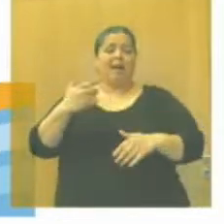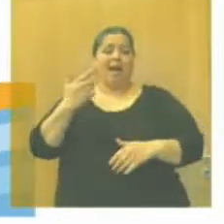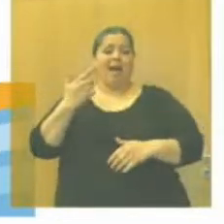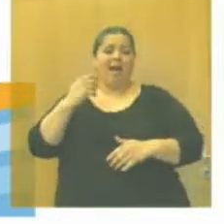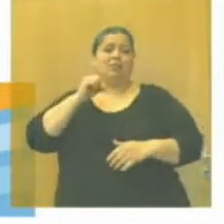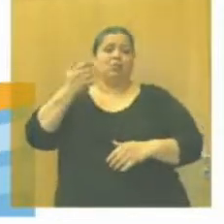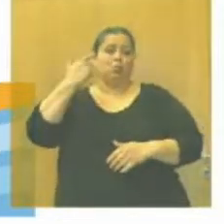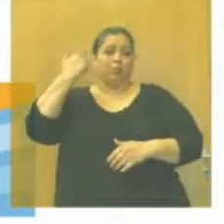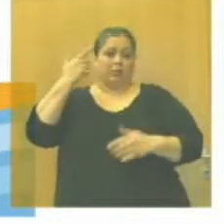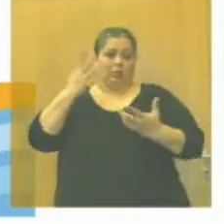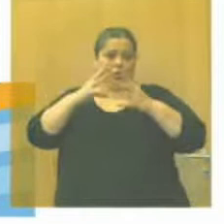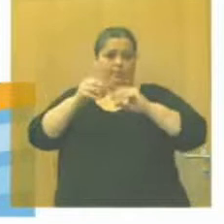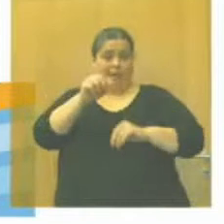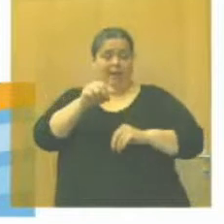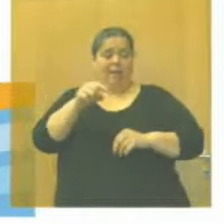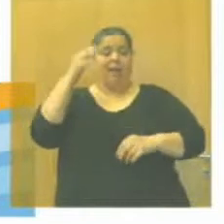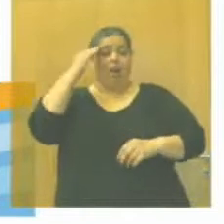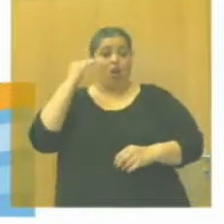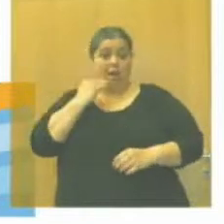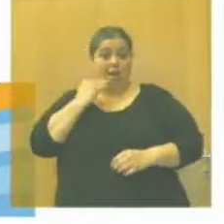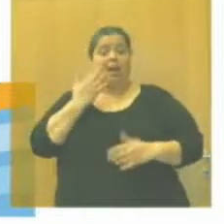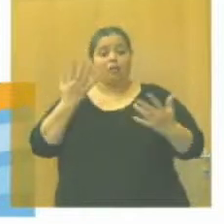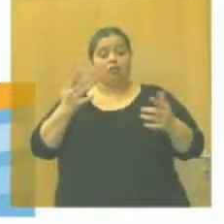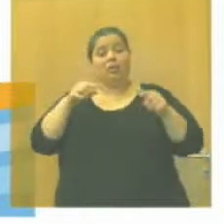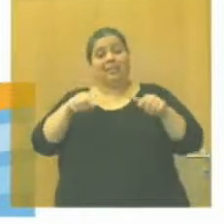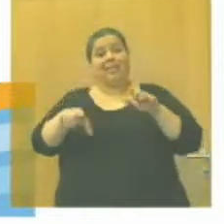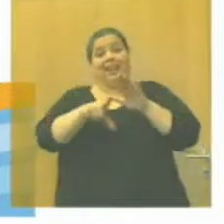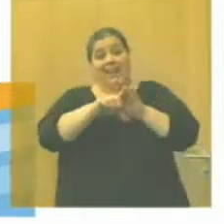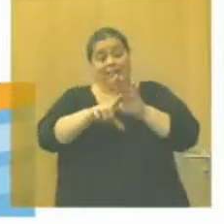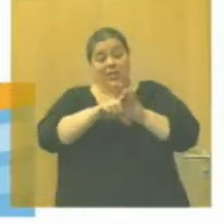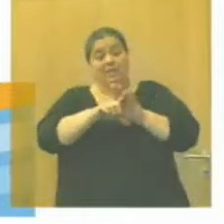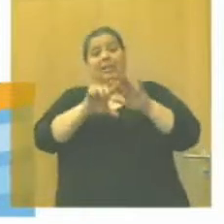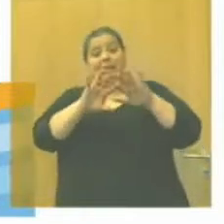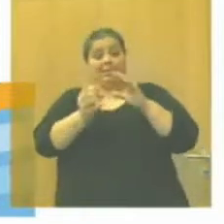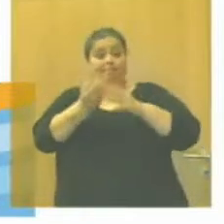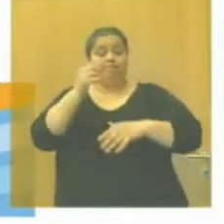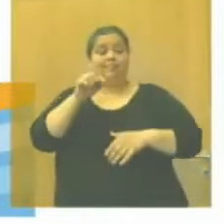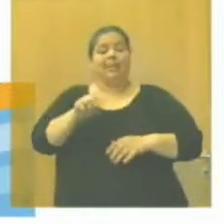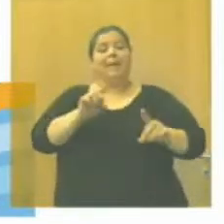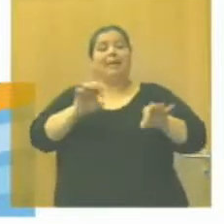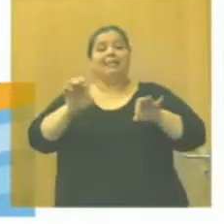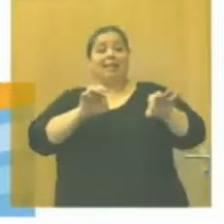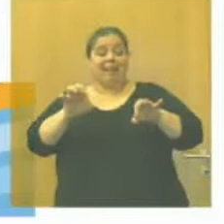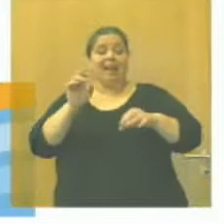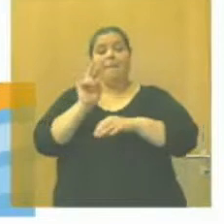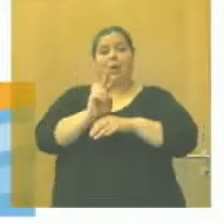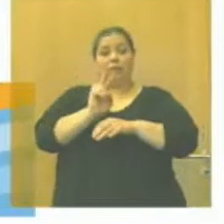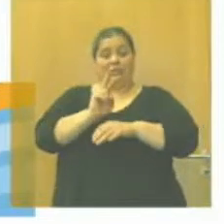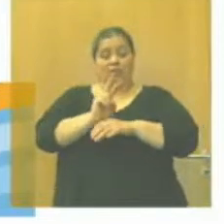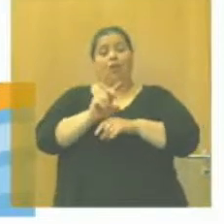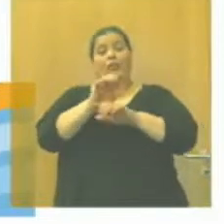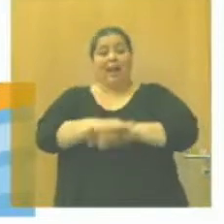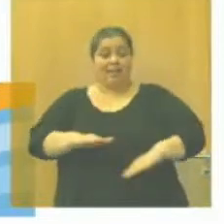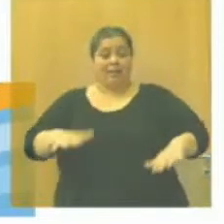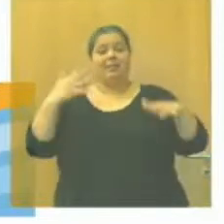en Corea. Entonces, ese tipo de leyes y estrategias de protección de la niñez y la